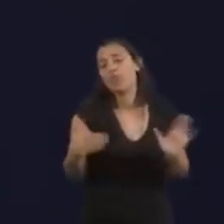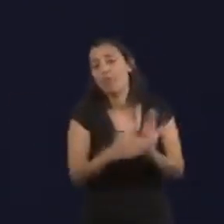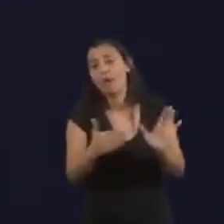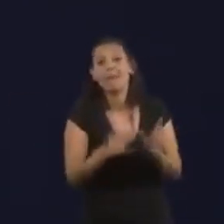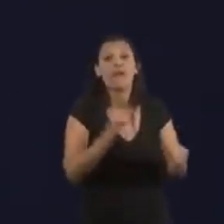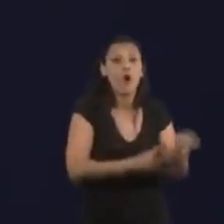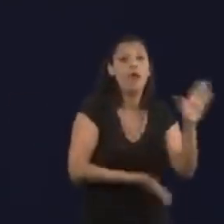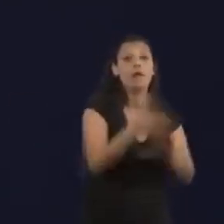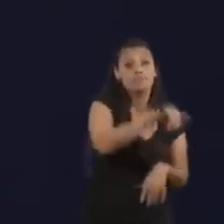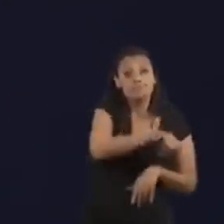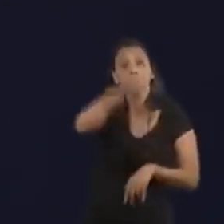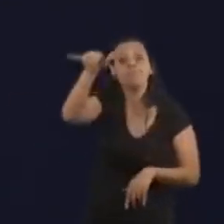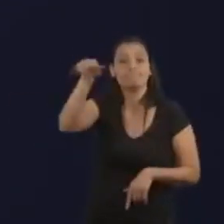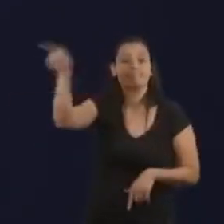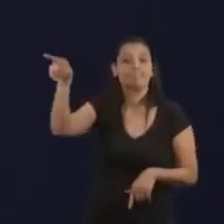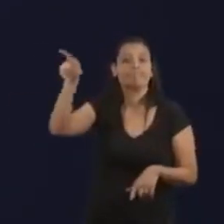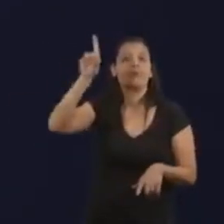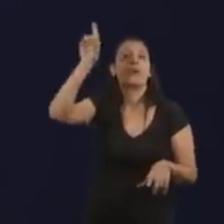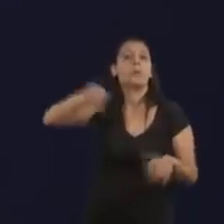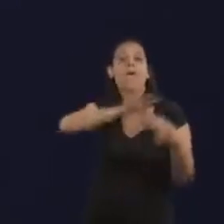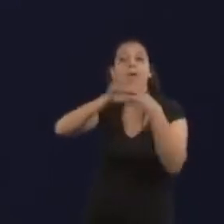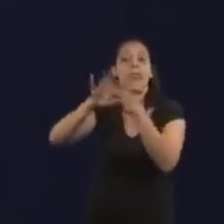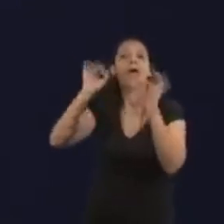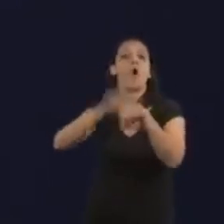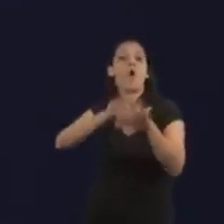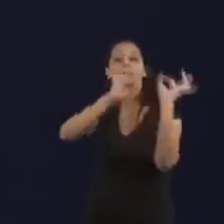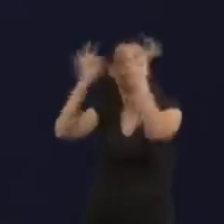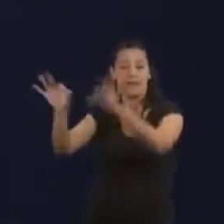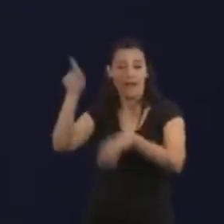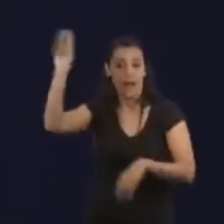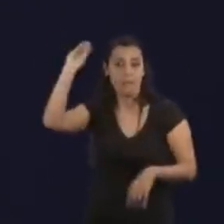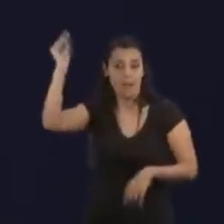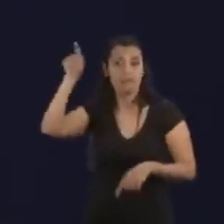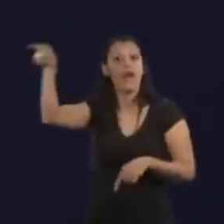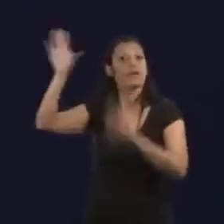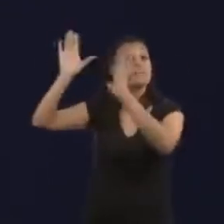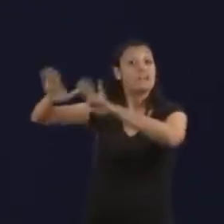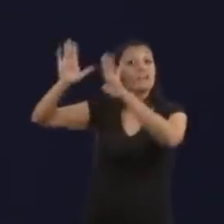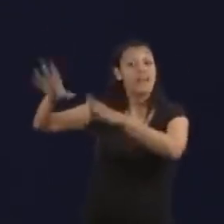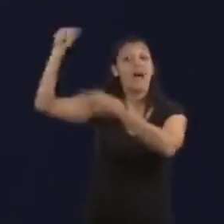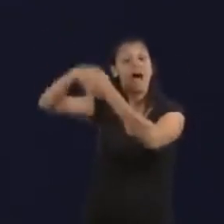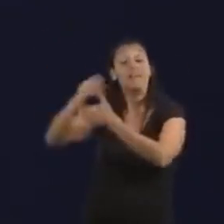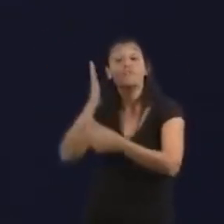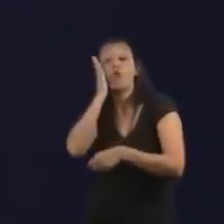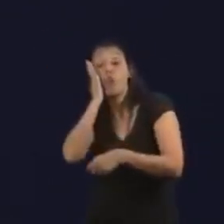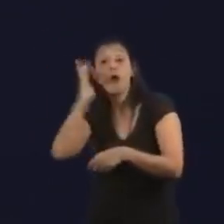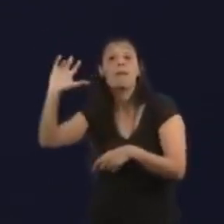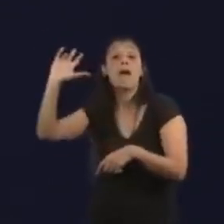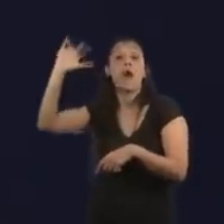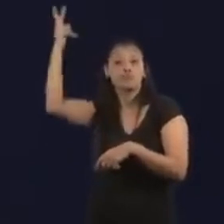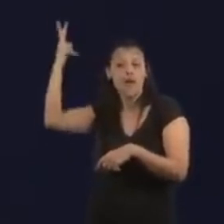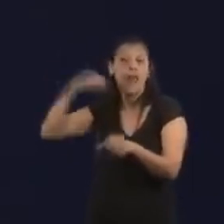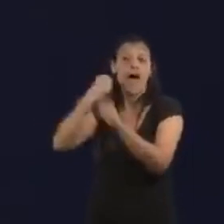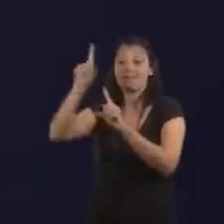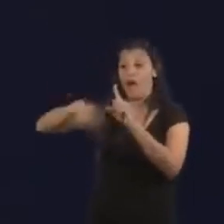vuelo eh allí bueno se permanecerá en el hotel Hasta el otro día de la mañana donde